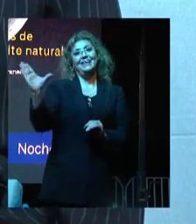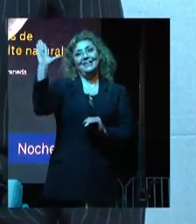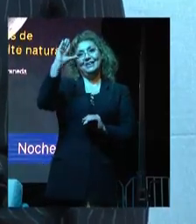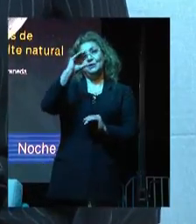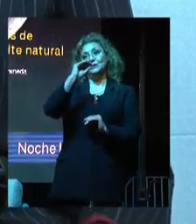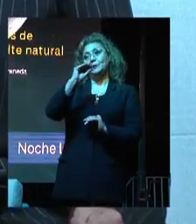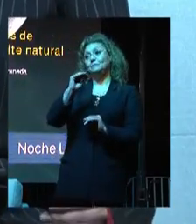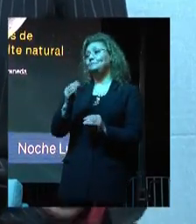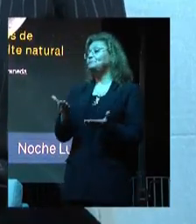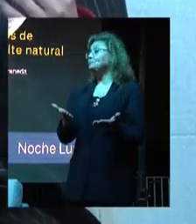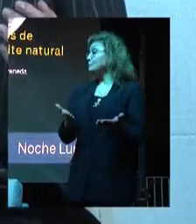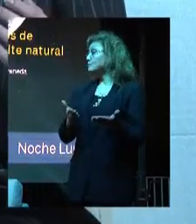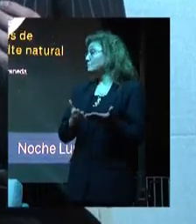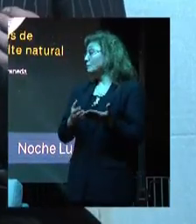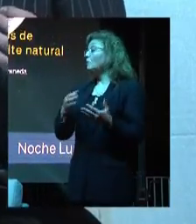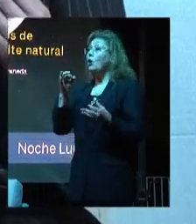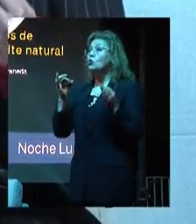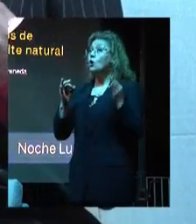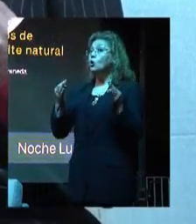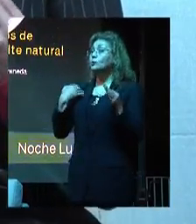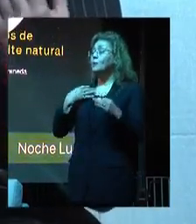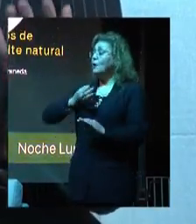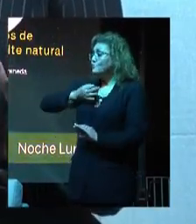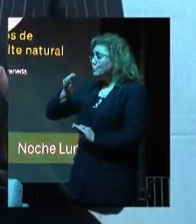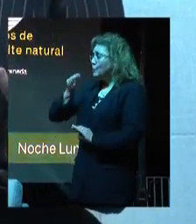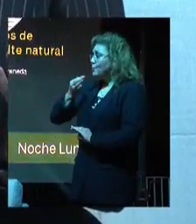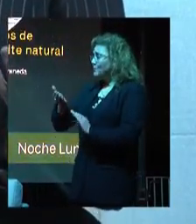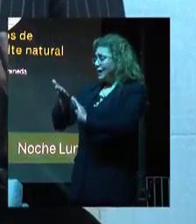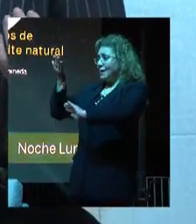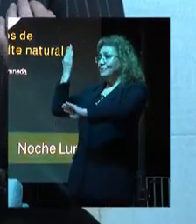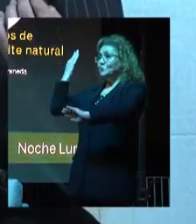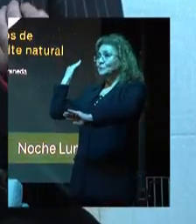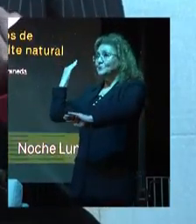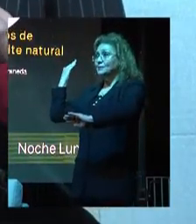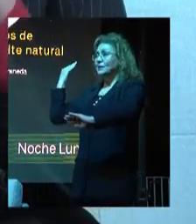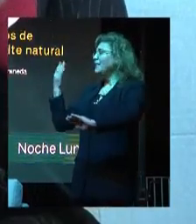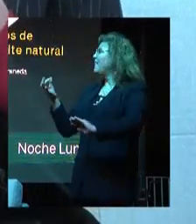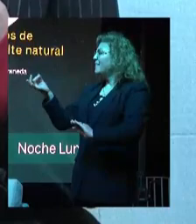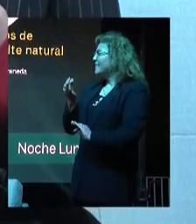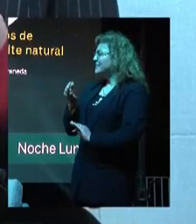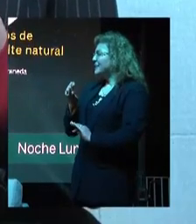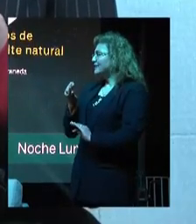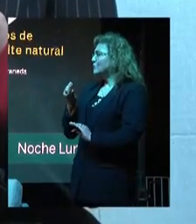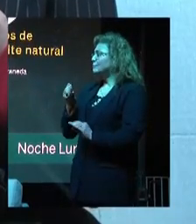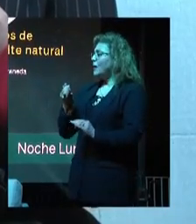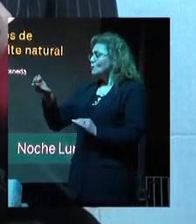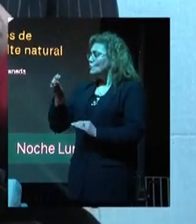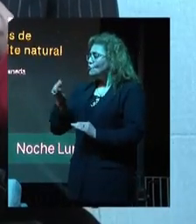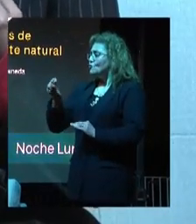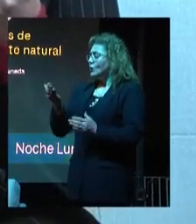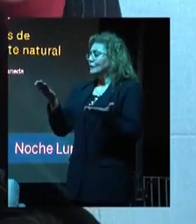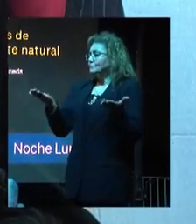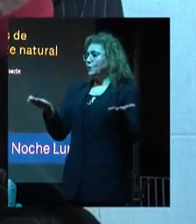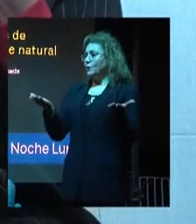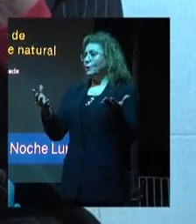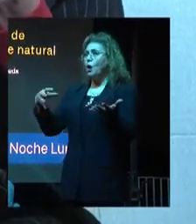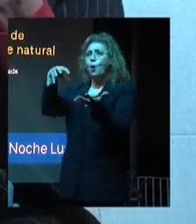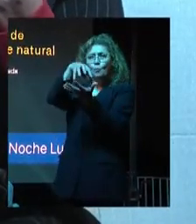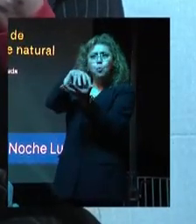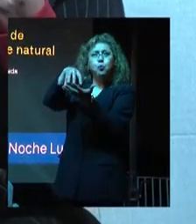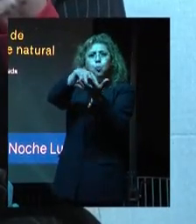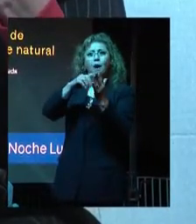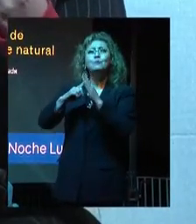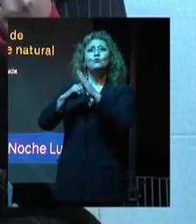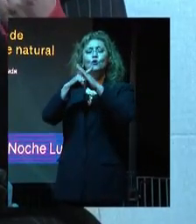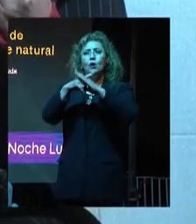Bueno, y justamente hablando de la antigüedad, ¿qué nos puede comentar acerca de los pueblos originarios